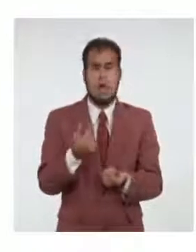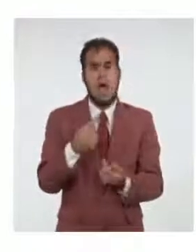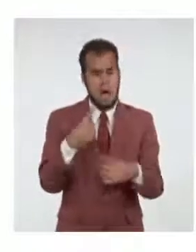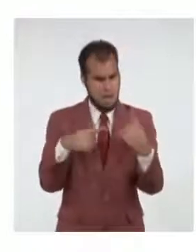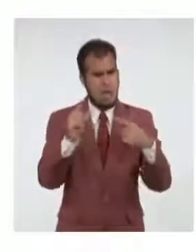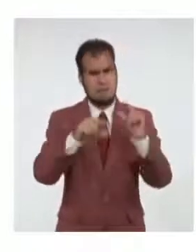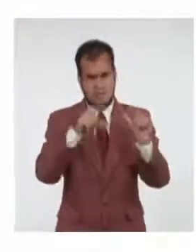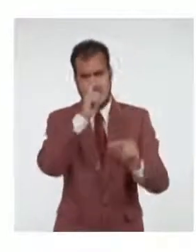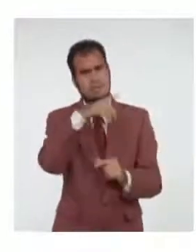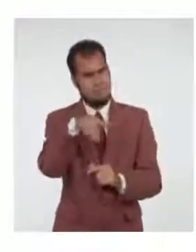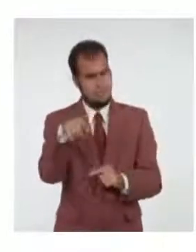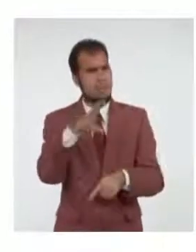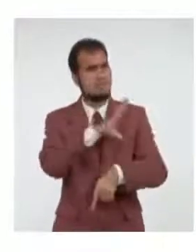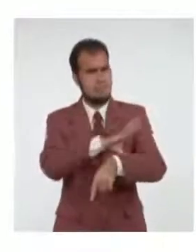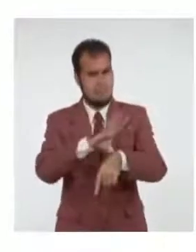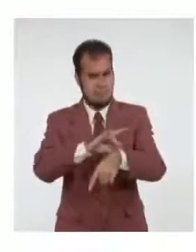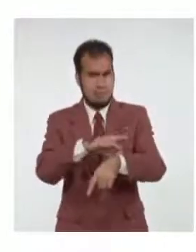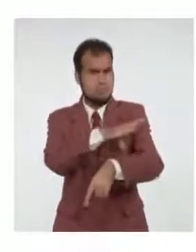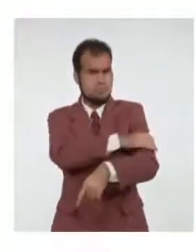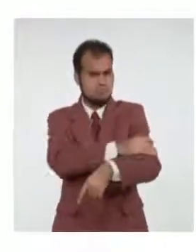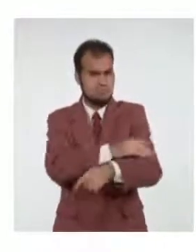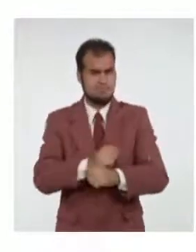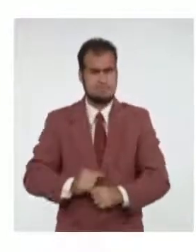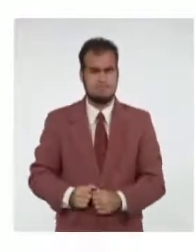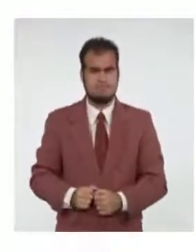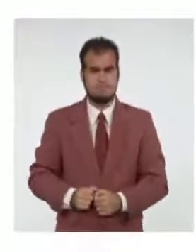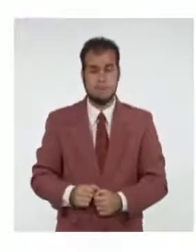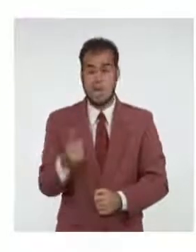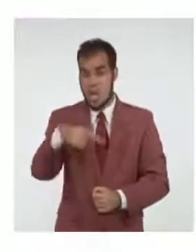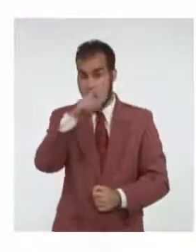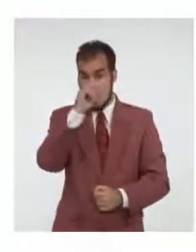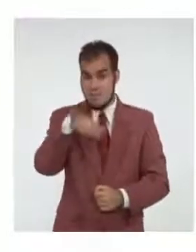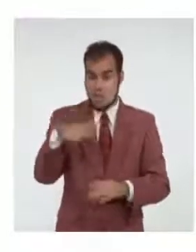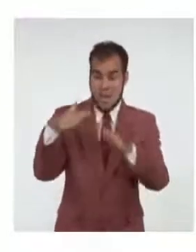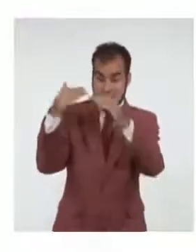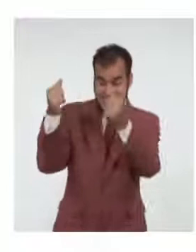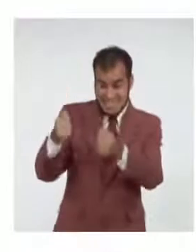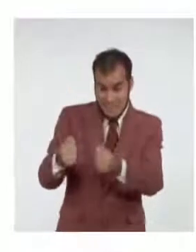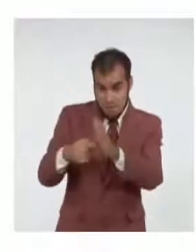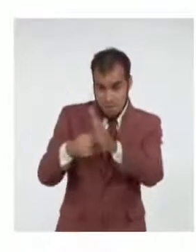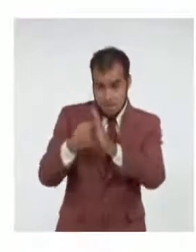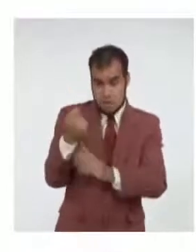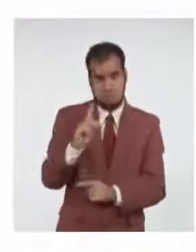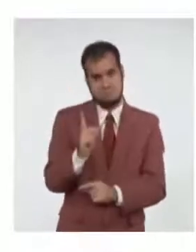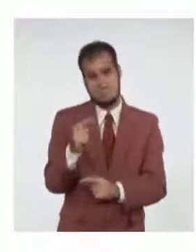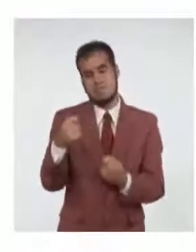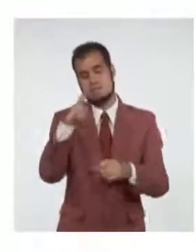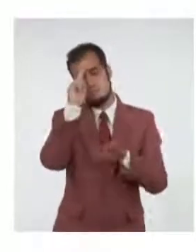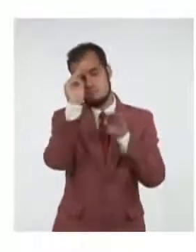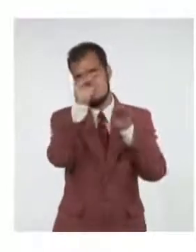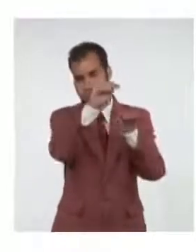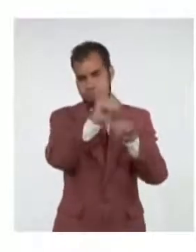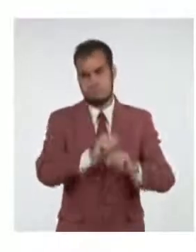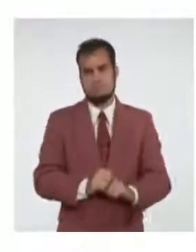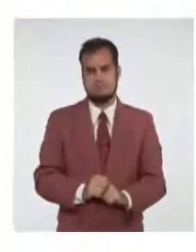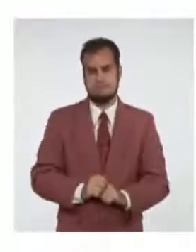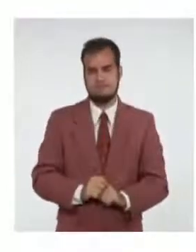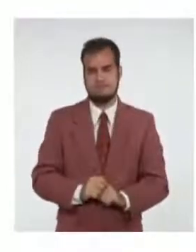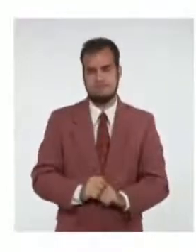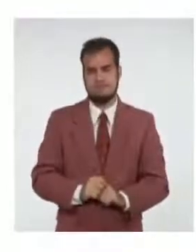hipertensión descompensada. Realmente esos niños nunca van a estar en el hogar. Los